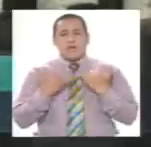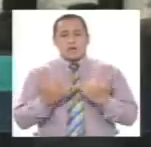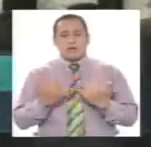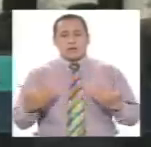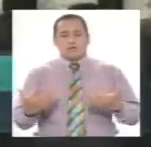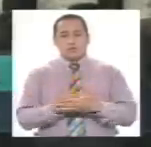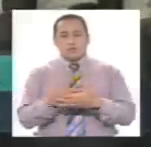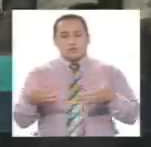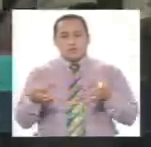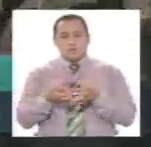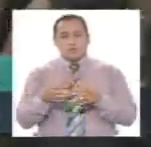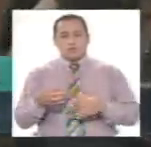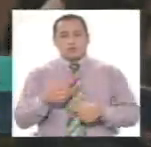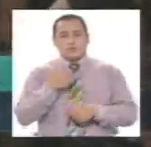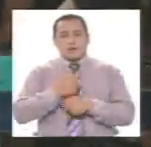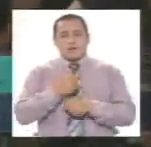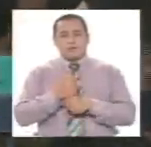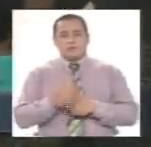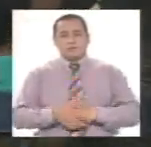estas carteras.